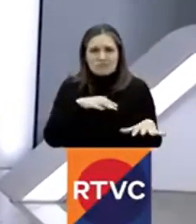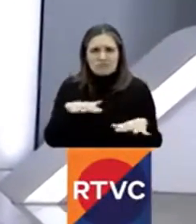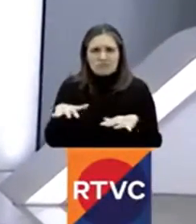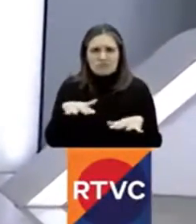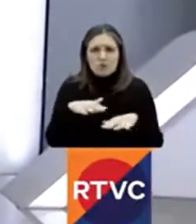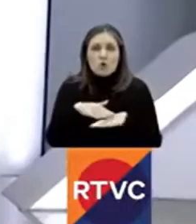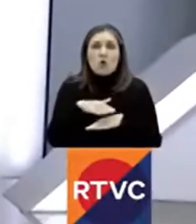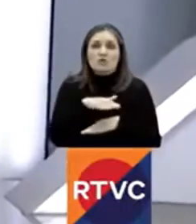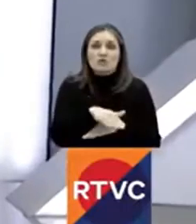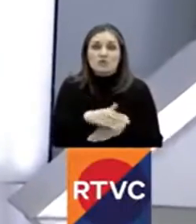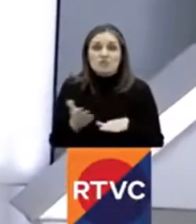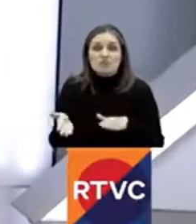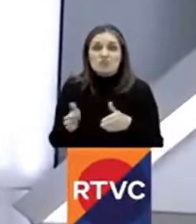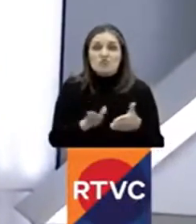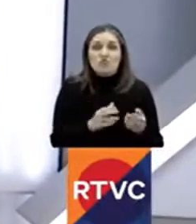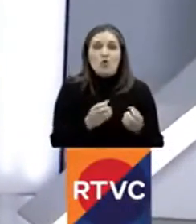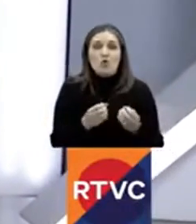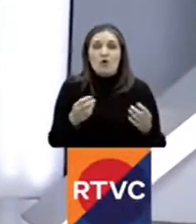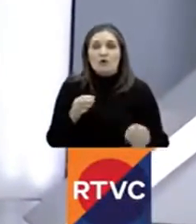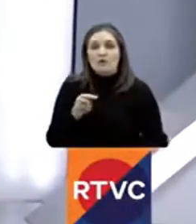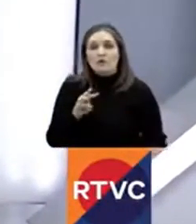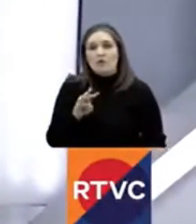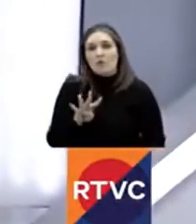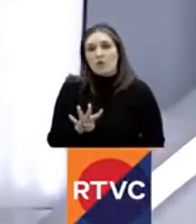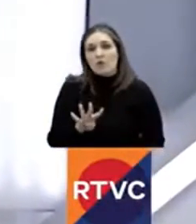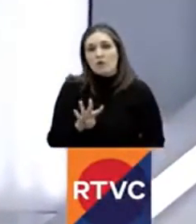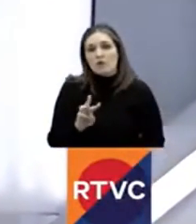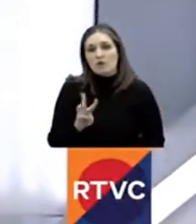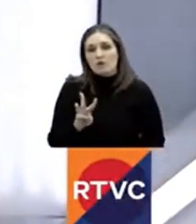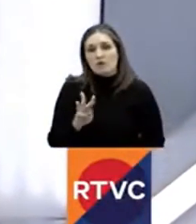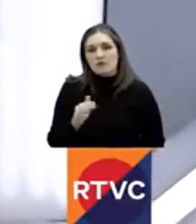Los muertos ya ascienden a